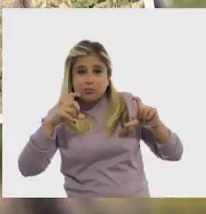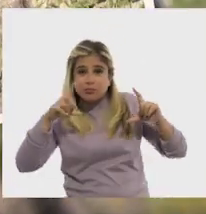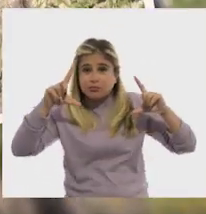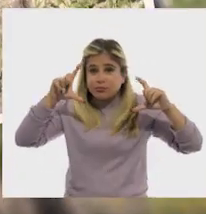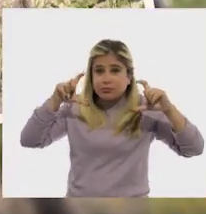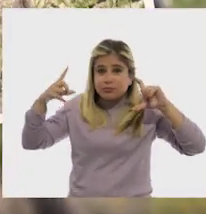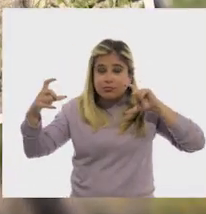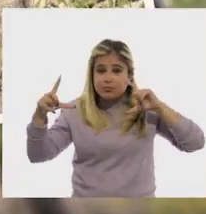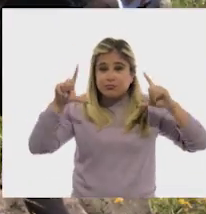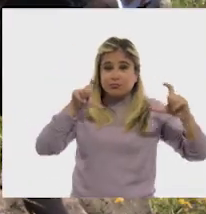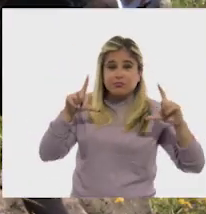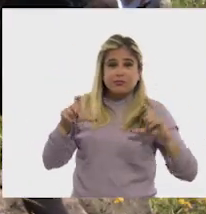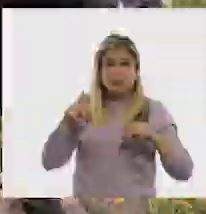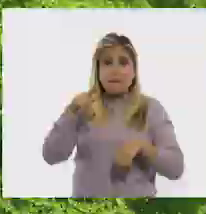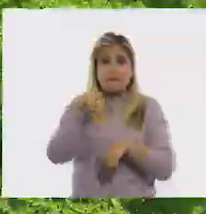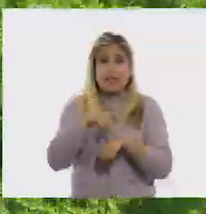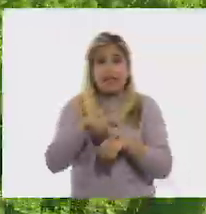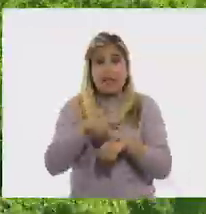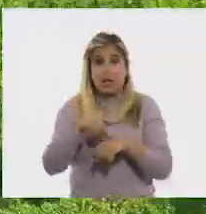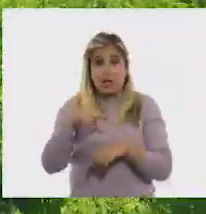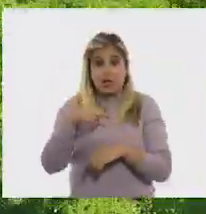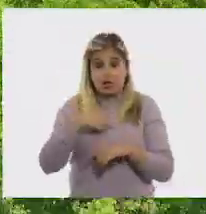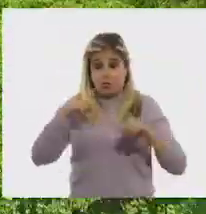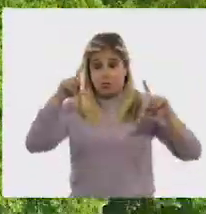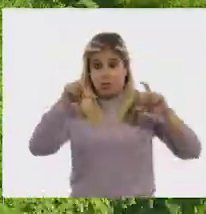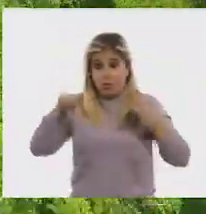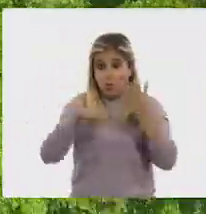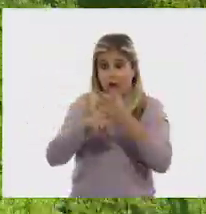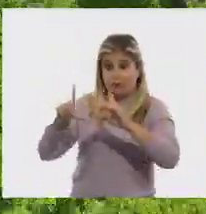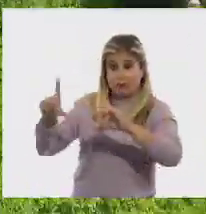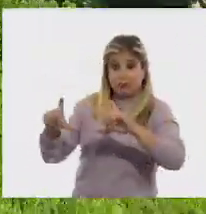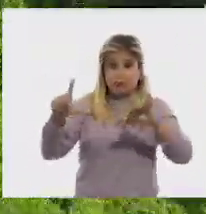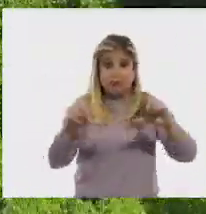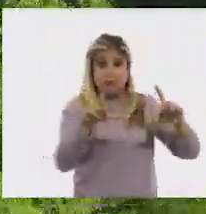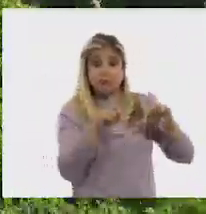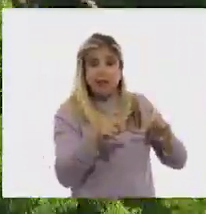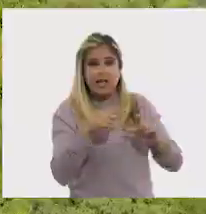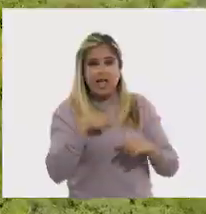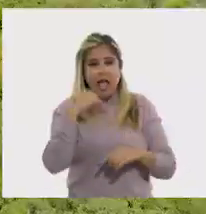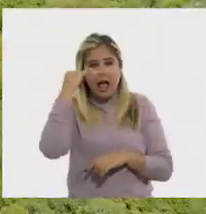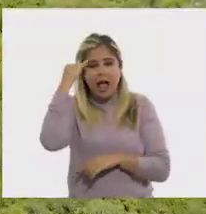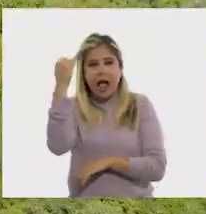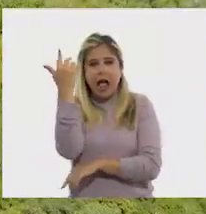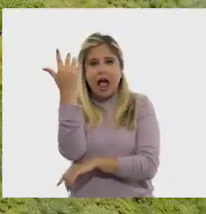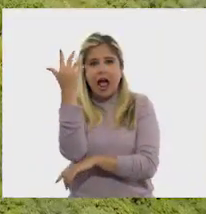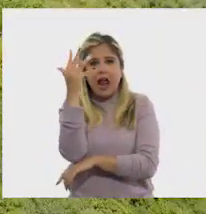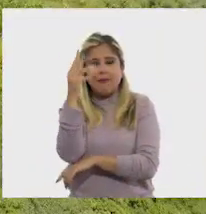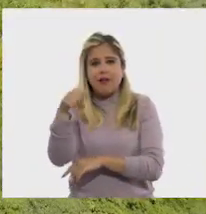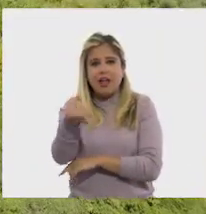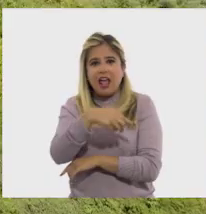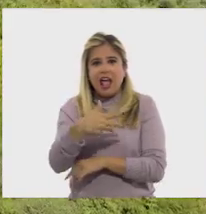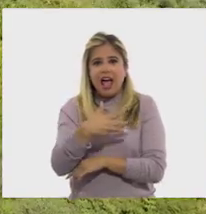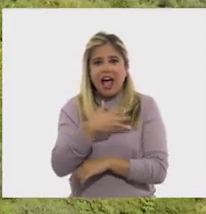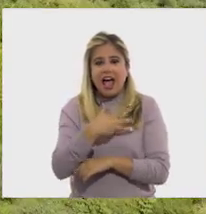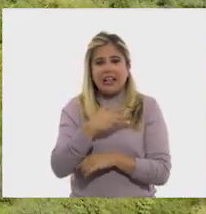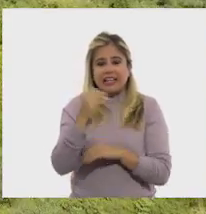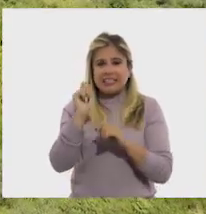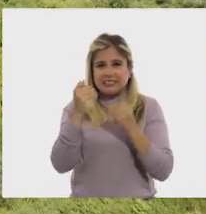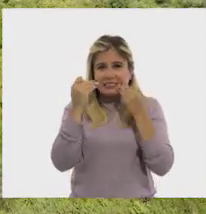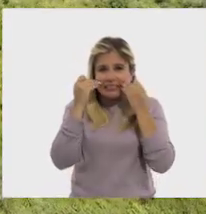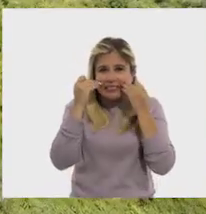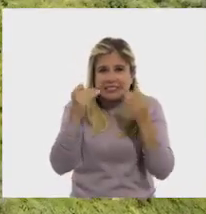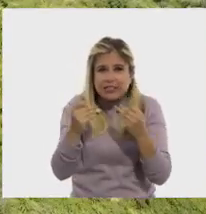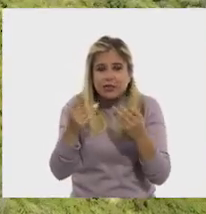rocas. Mientras fotografío el lugar, me imagino que los árboles que rodean este sitio han sido testigos